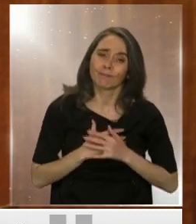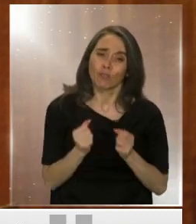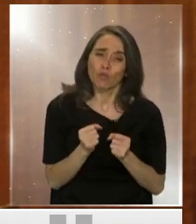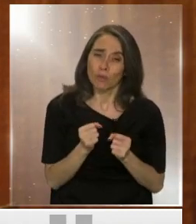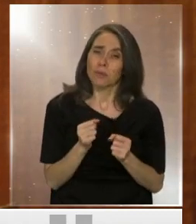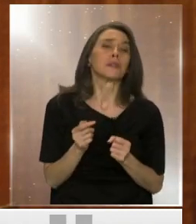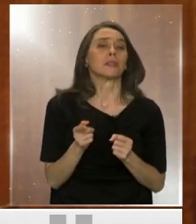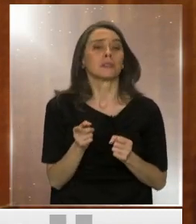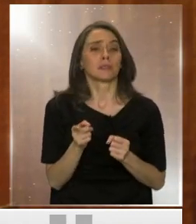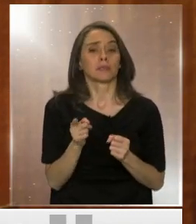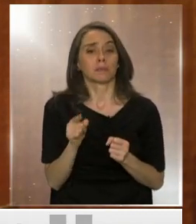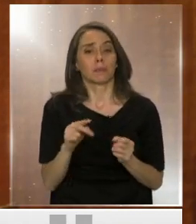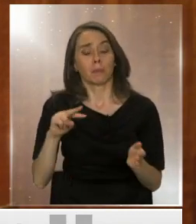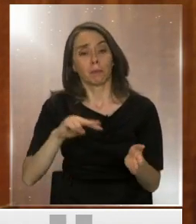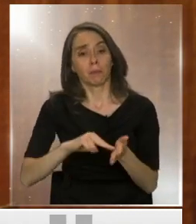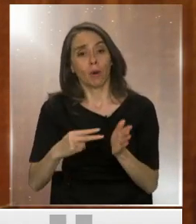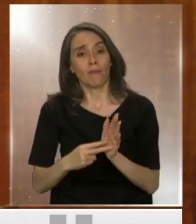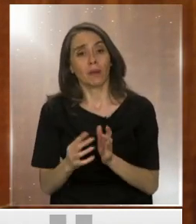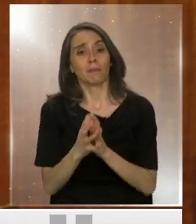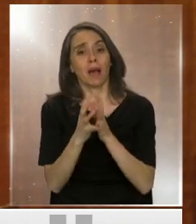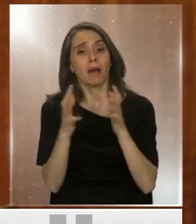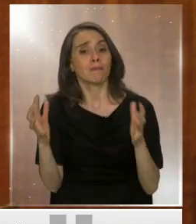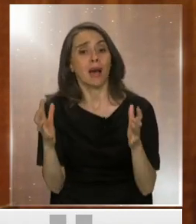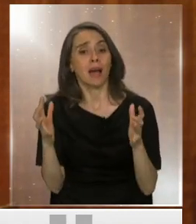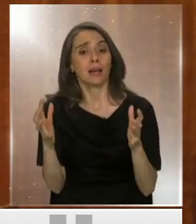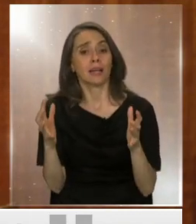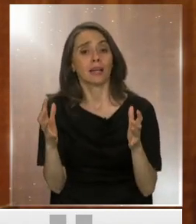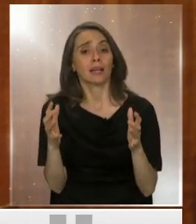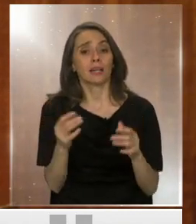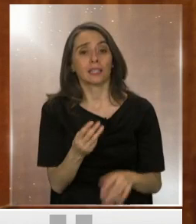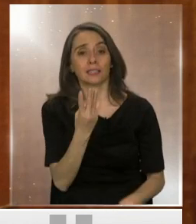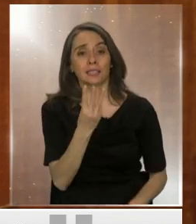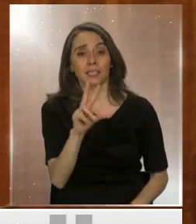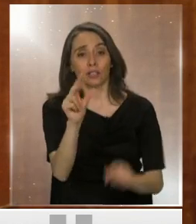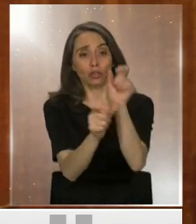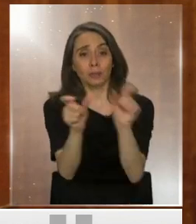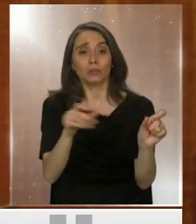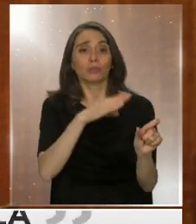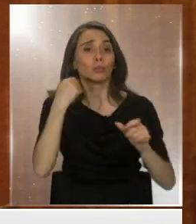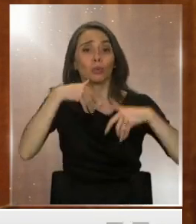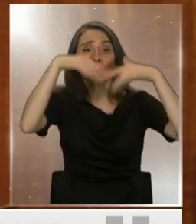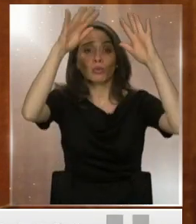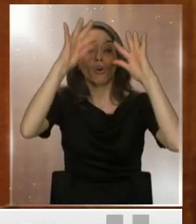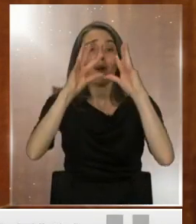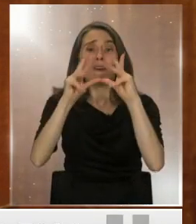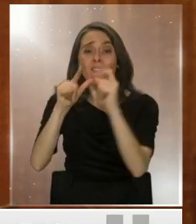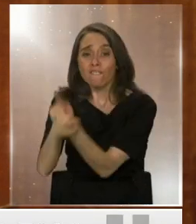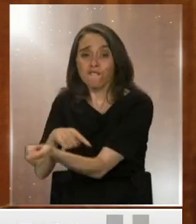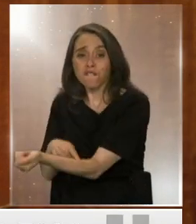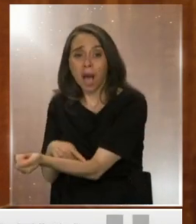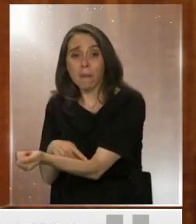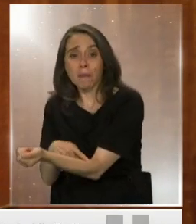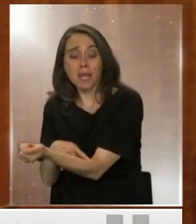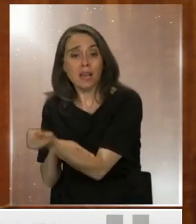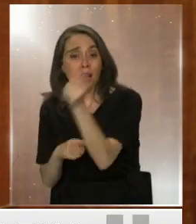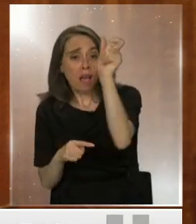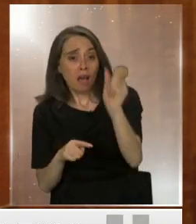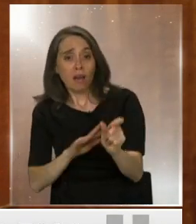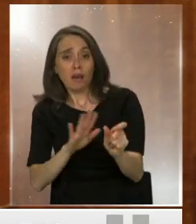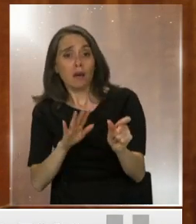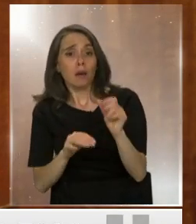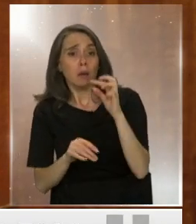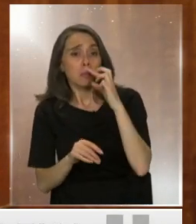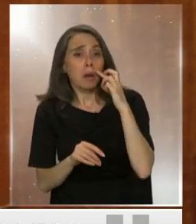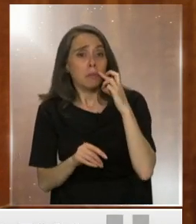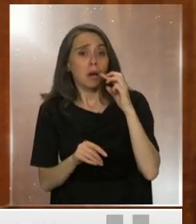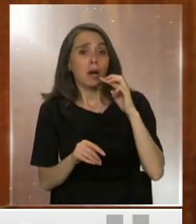uno de los problemas más grandes que tenemos es estas 38 días que se perdieron son familias que quedan sin sus